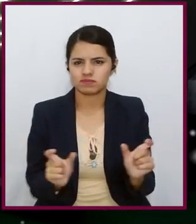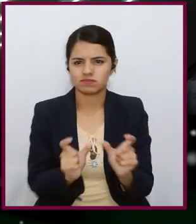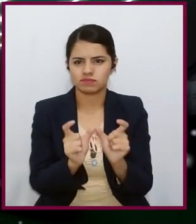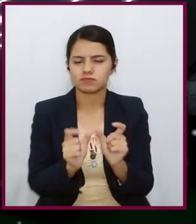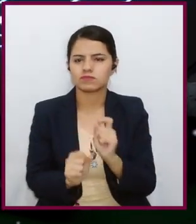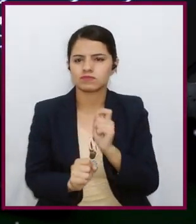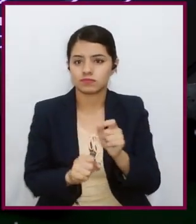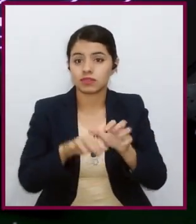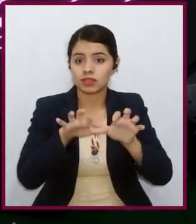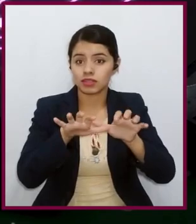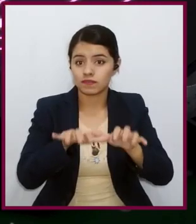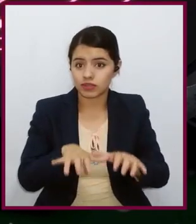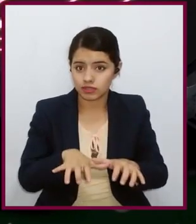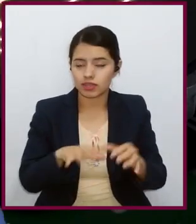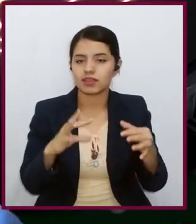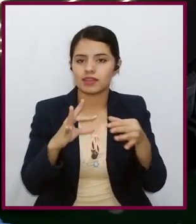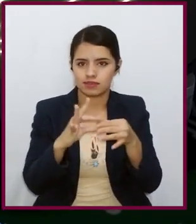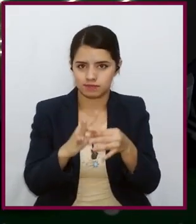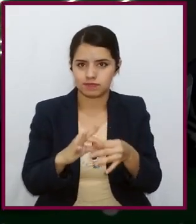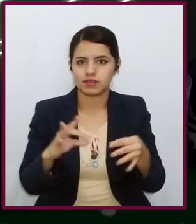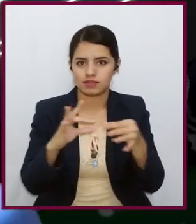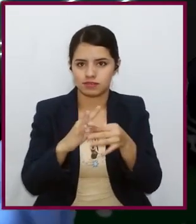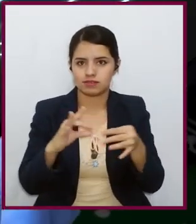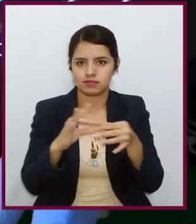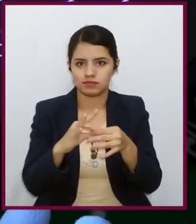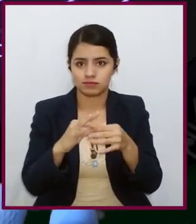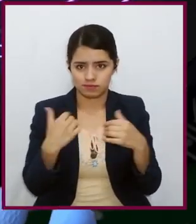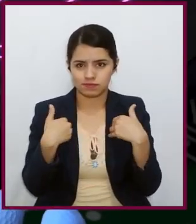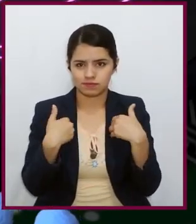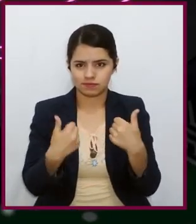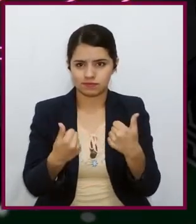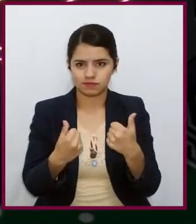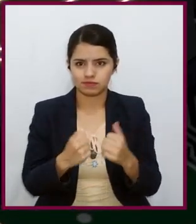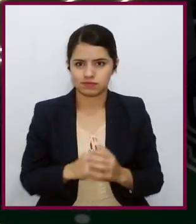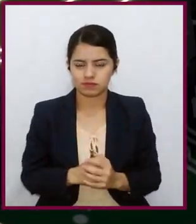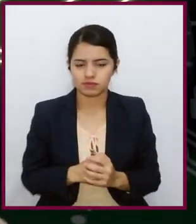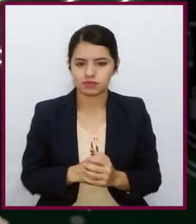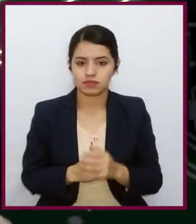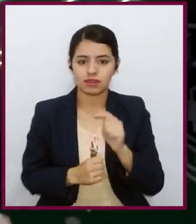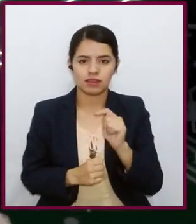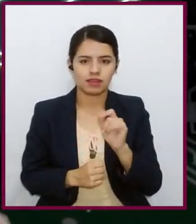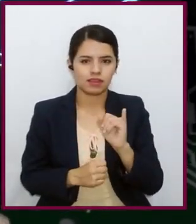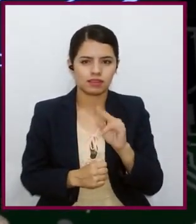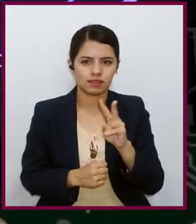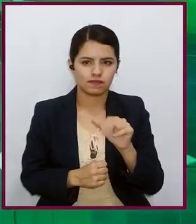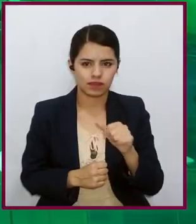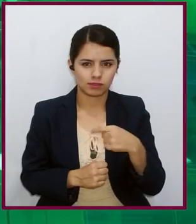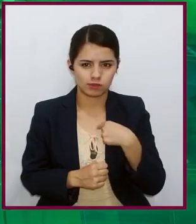palabra, eh? ¡Uy! ¡Déjate cuento! Cuéntame, ¿cuál es esa palabra rara de la que vamos a hablar hoy?